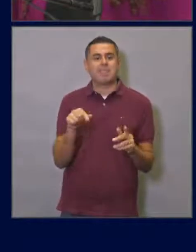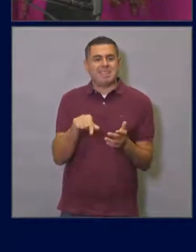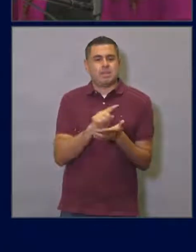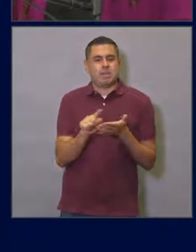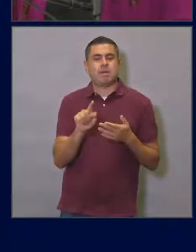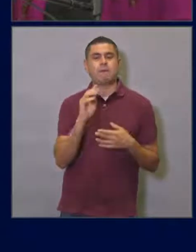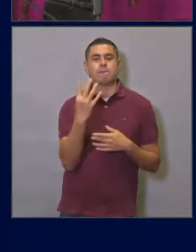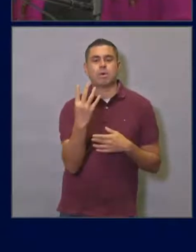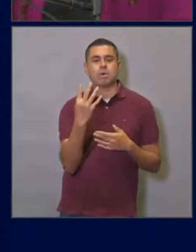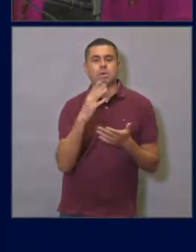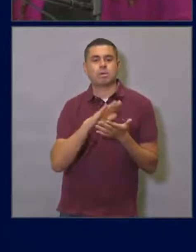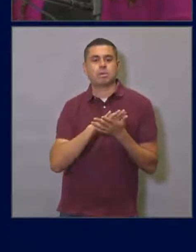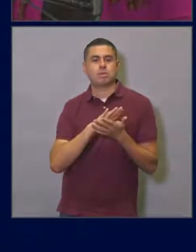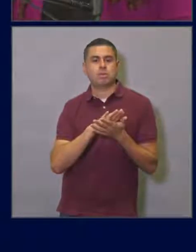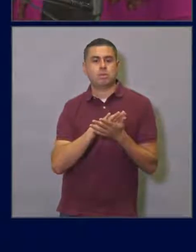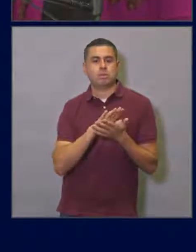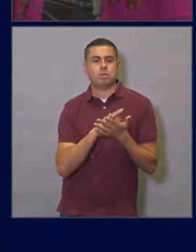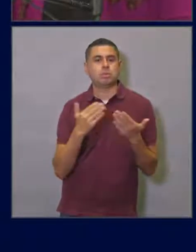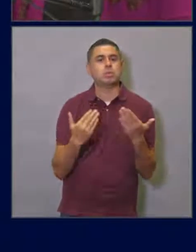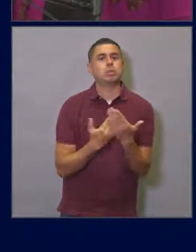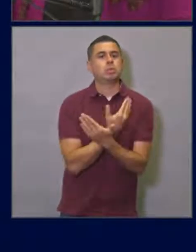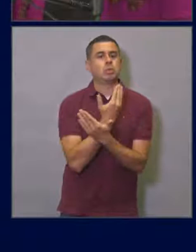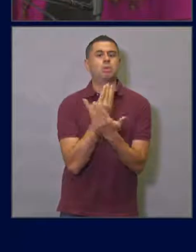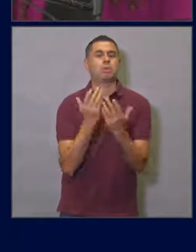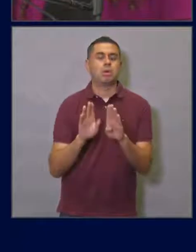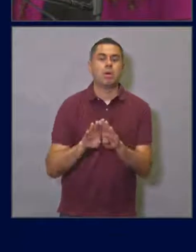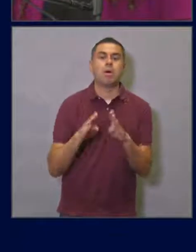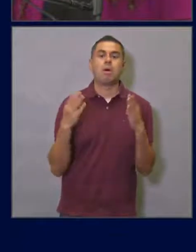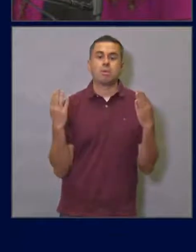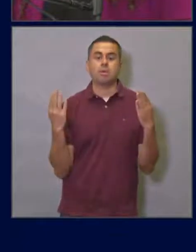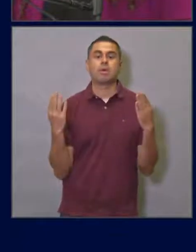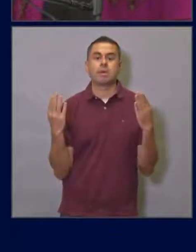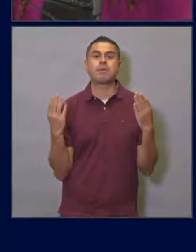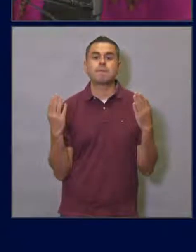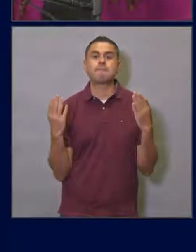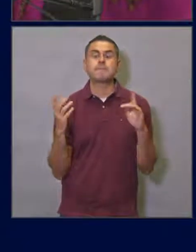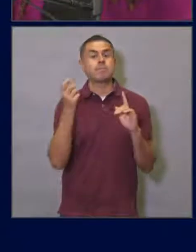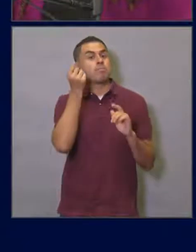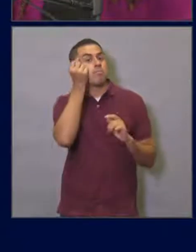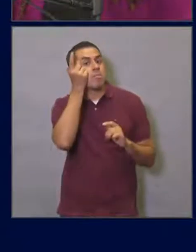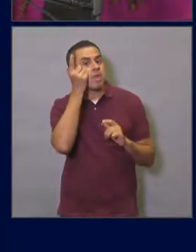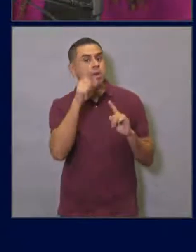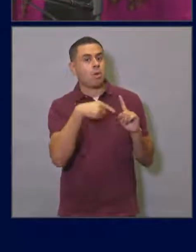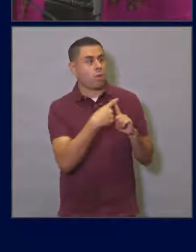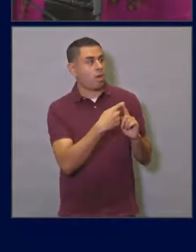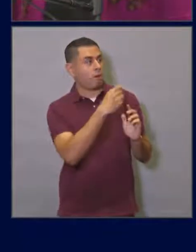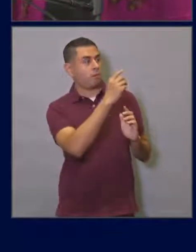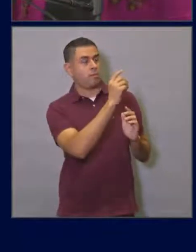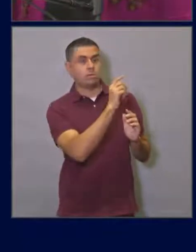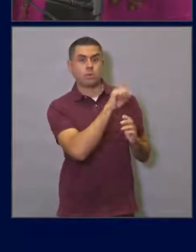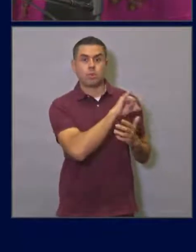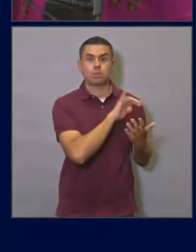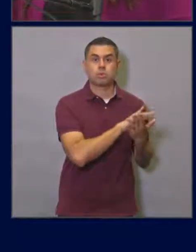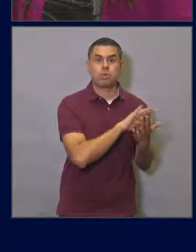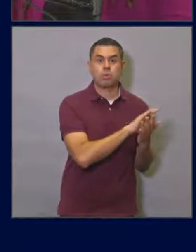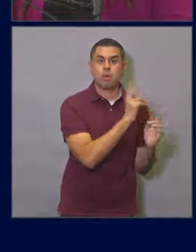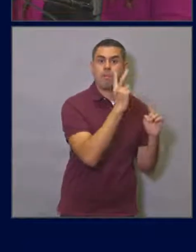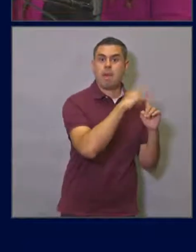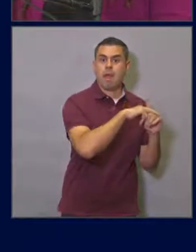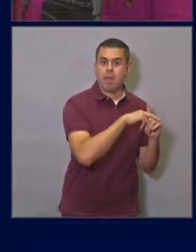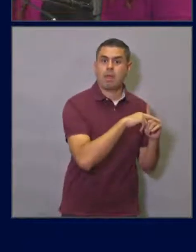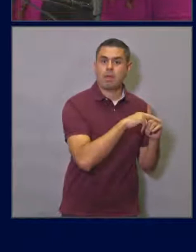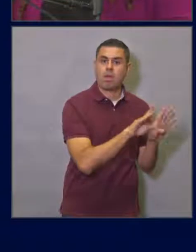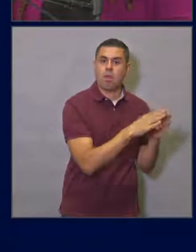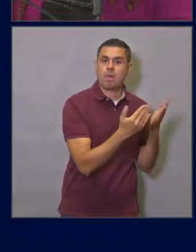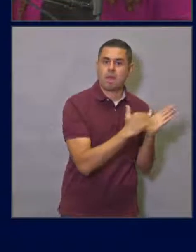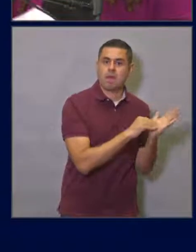como recordatorio, el proceso de aprobación una vez que se envía una solicitud completa es de alrededor de 2